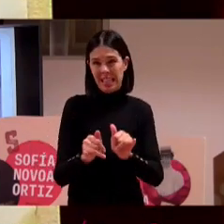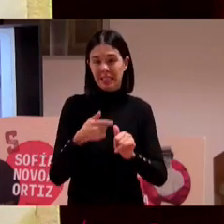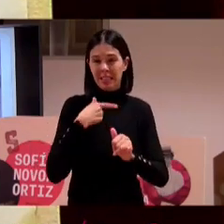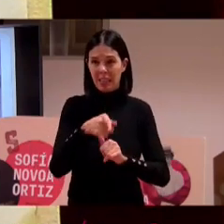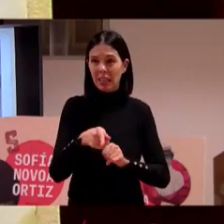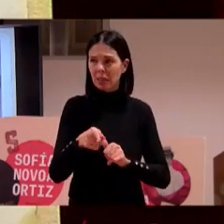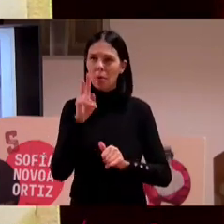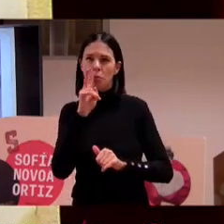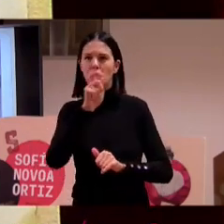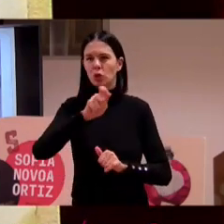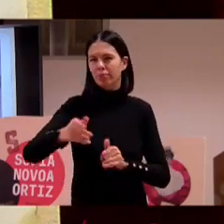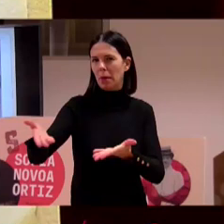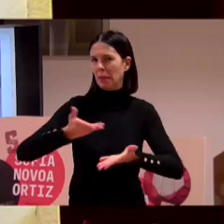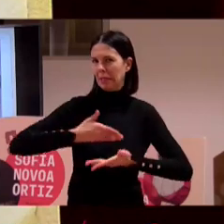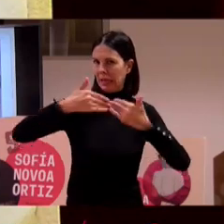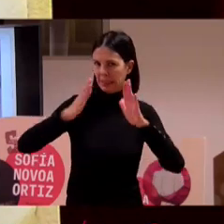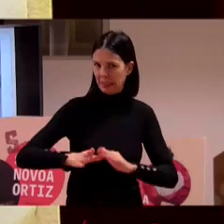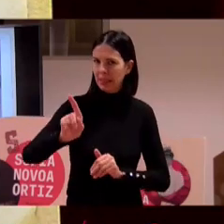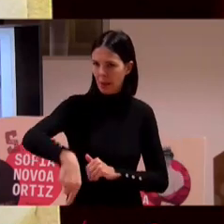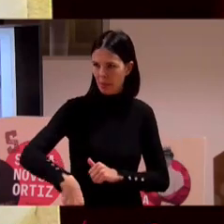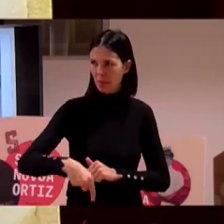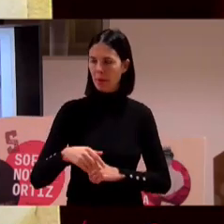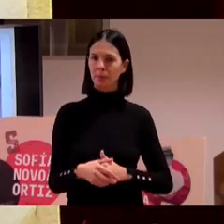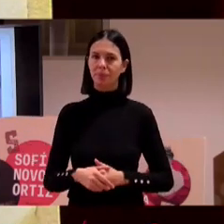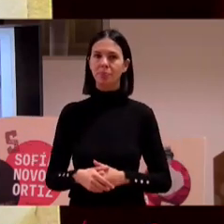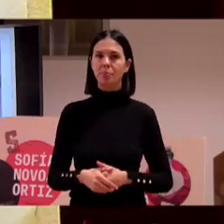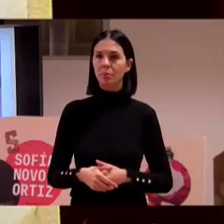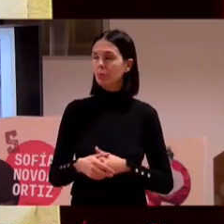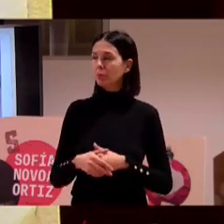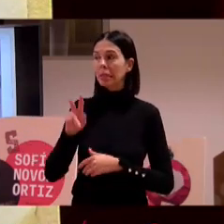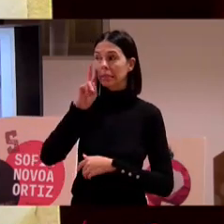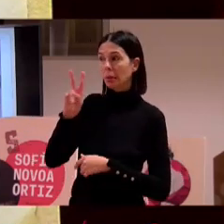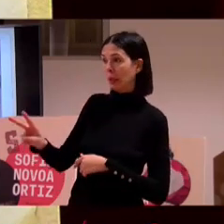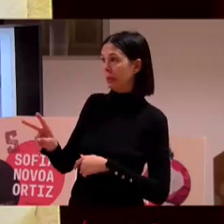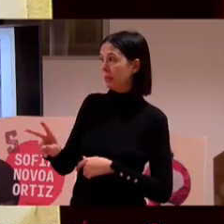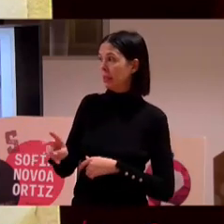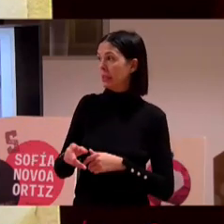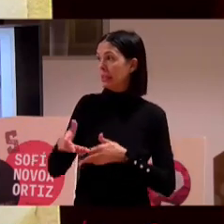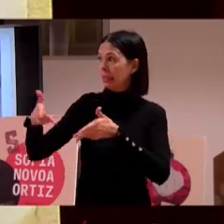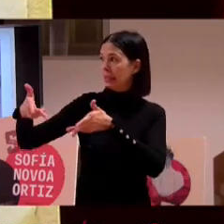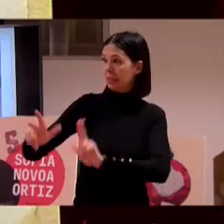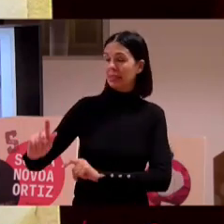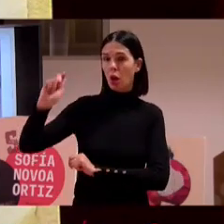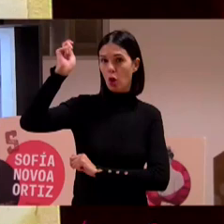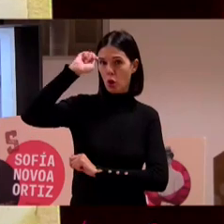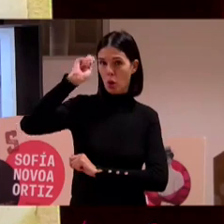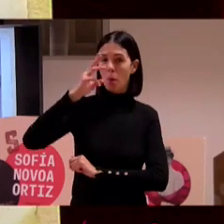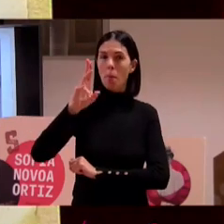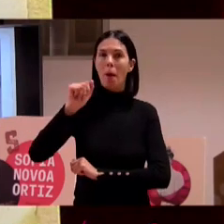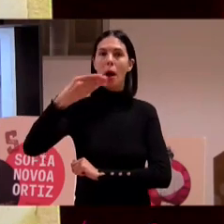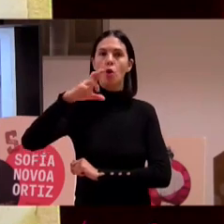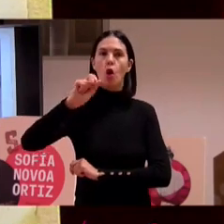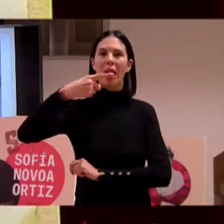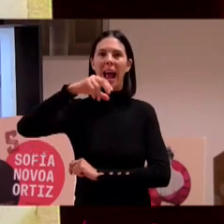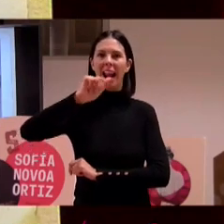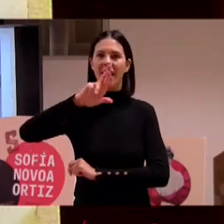e algúns invitados á súa casa no Con. Aí sentado co gorro está Pablo García Arenal